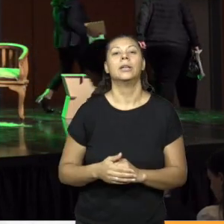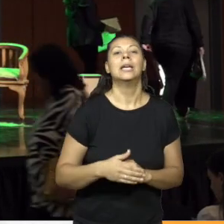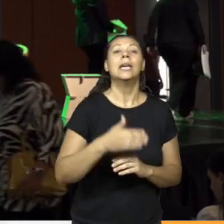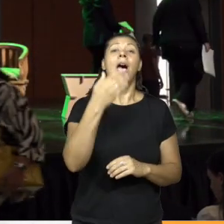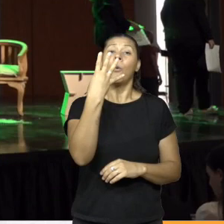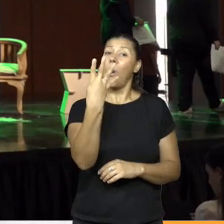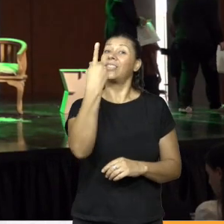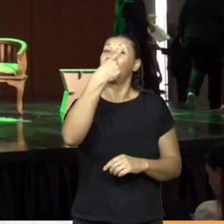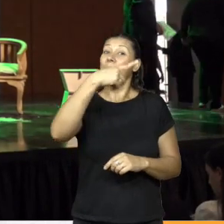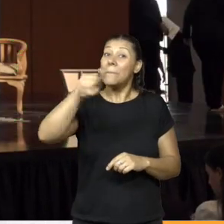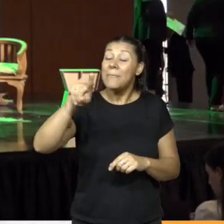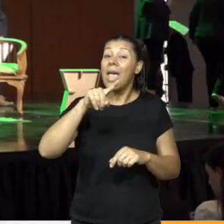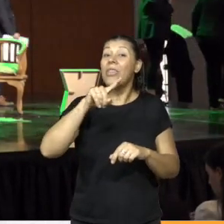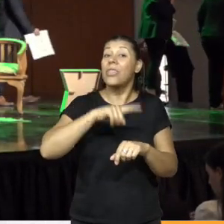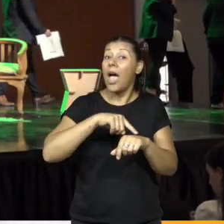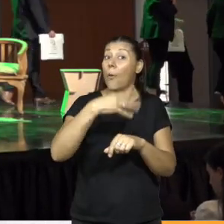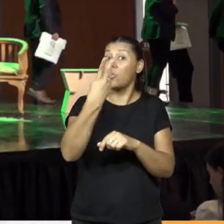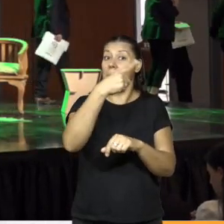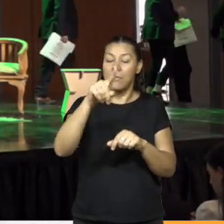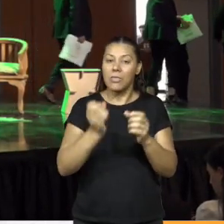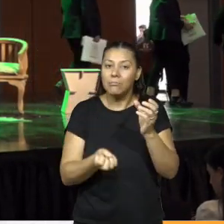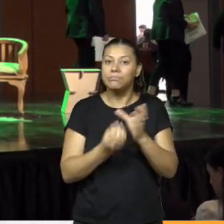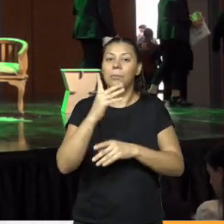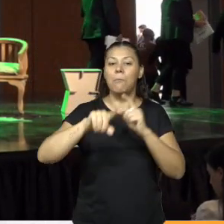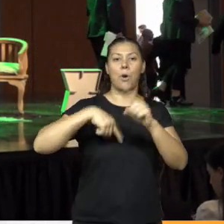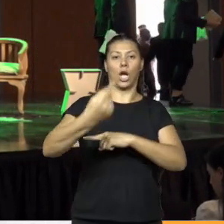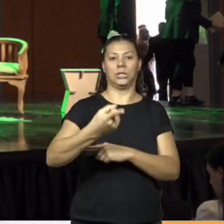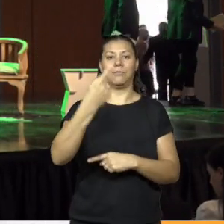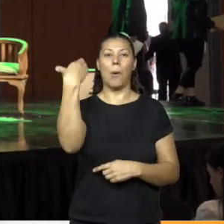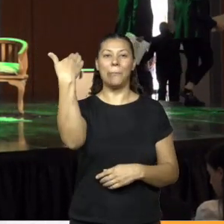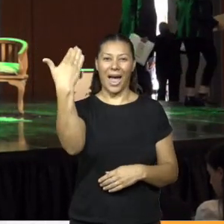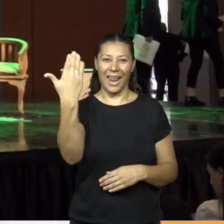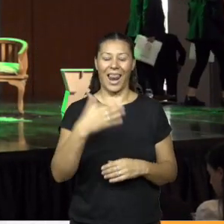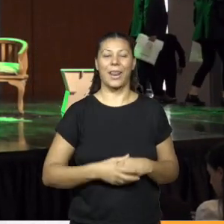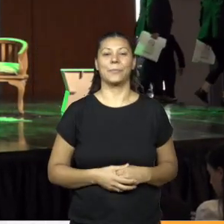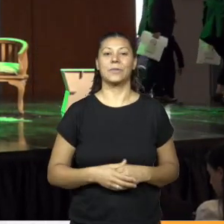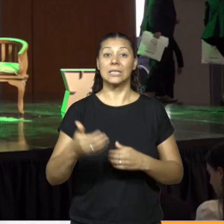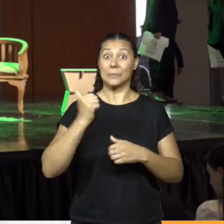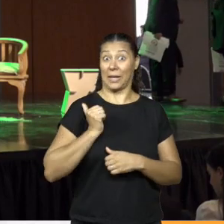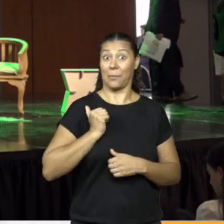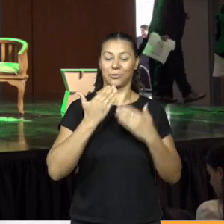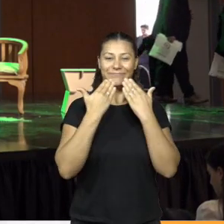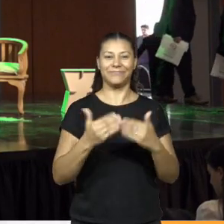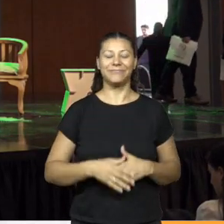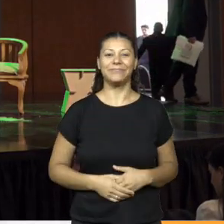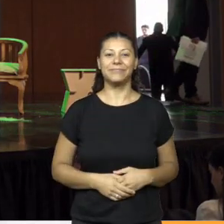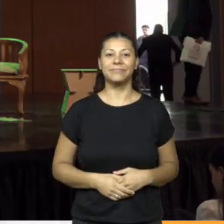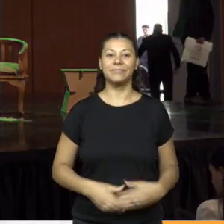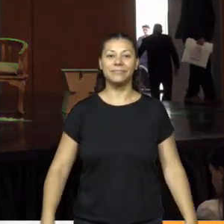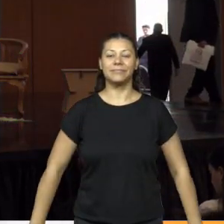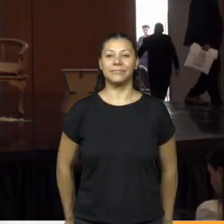primera jornada, procedimientos de control en los cursos y espejos de agua. Los esperamos, gracias.